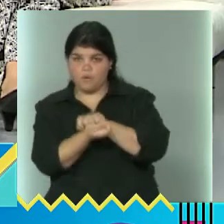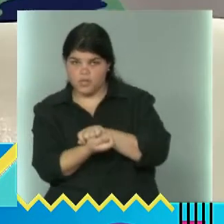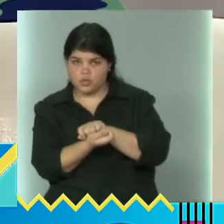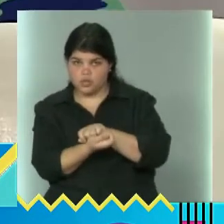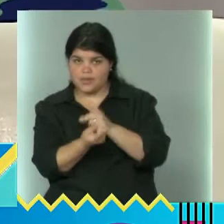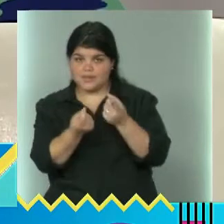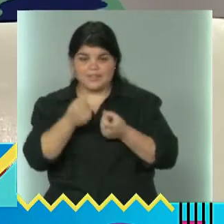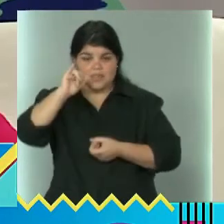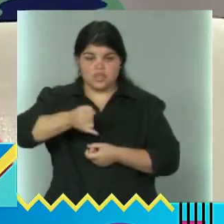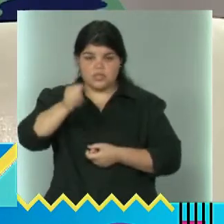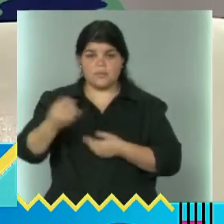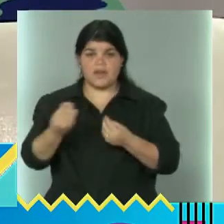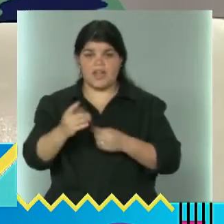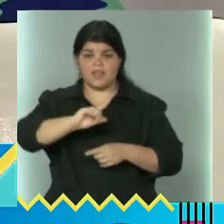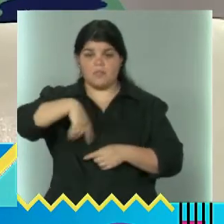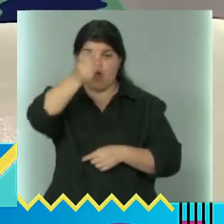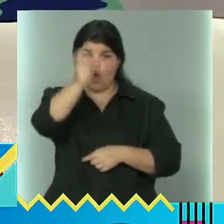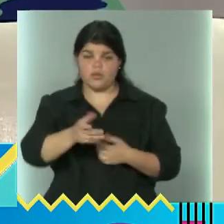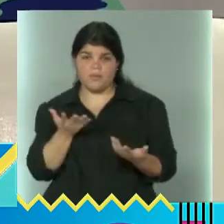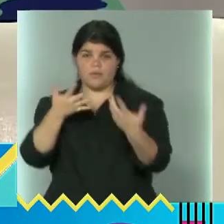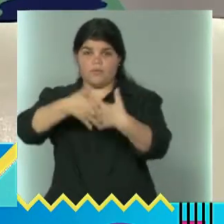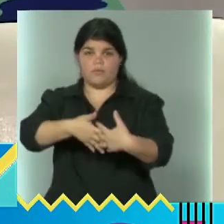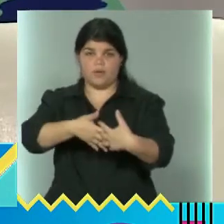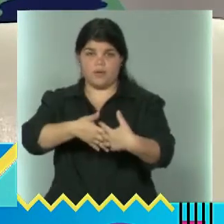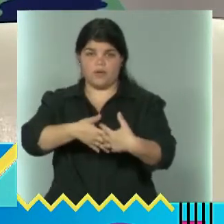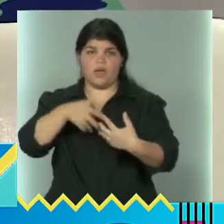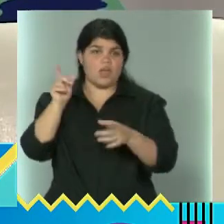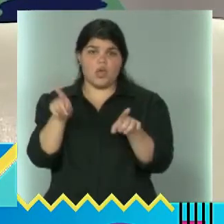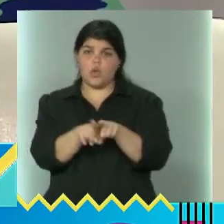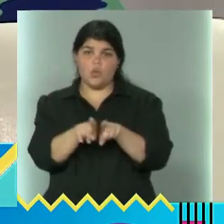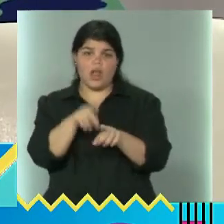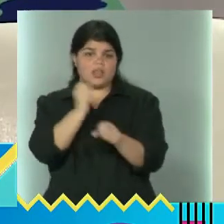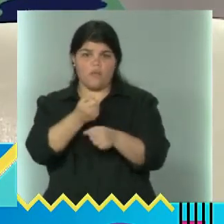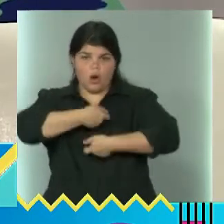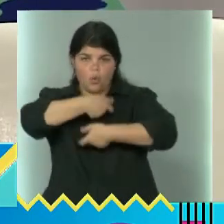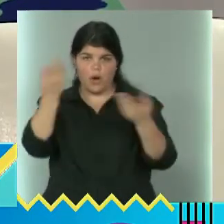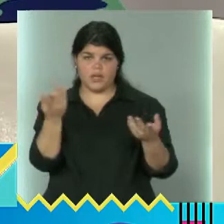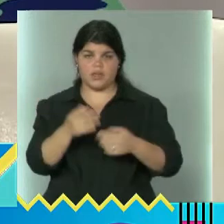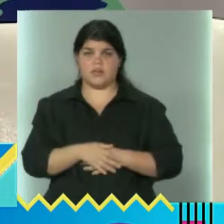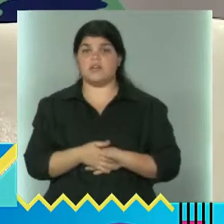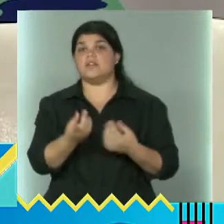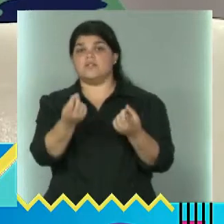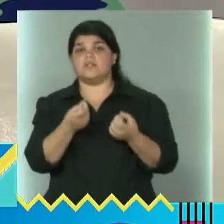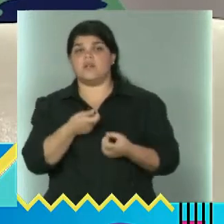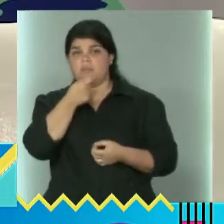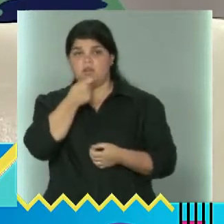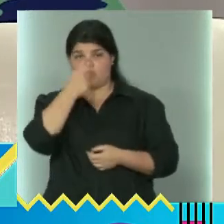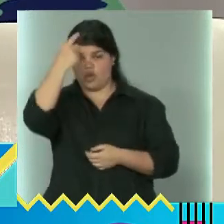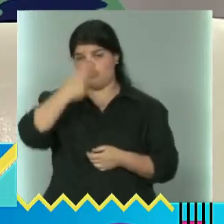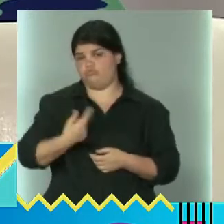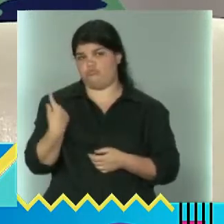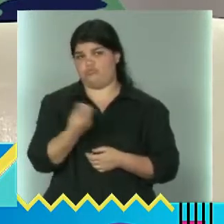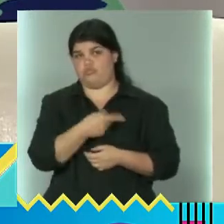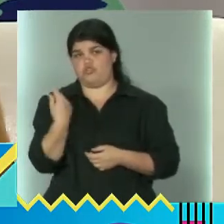otro. Ojo, en cualquier área de la vida, en cualquier profesión. Yo creo que convertirte en algo, nosotros que utilizamos esa